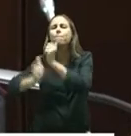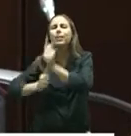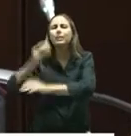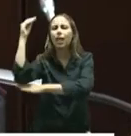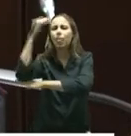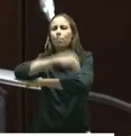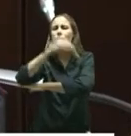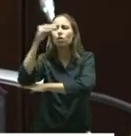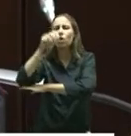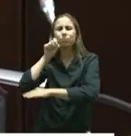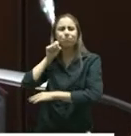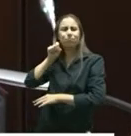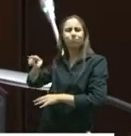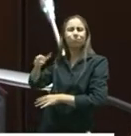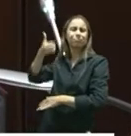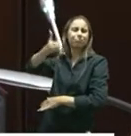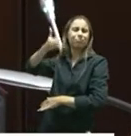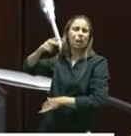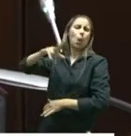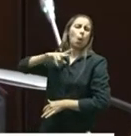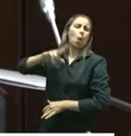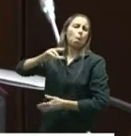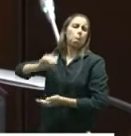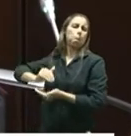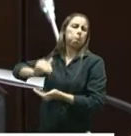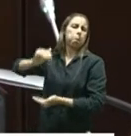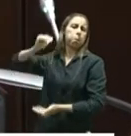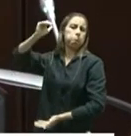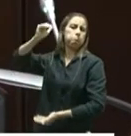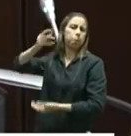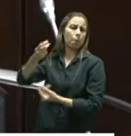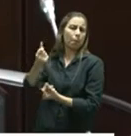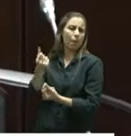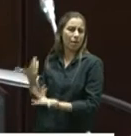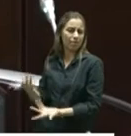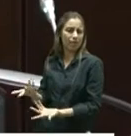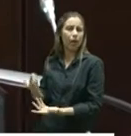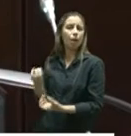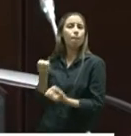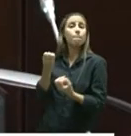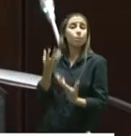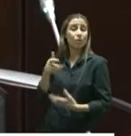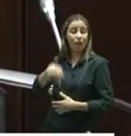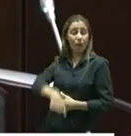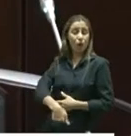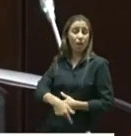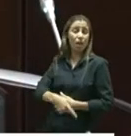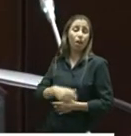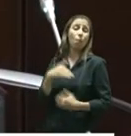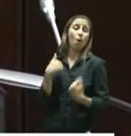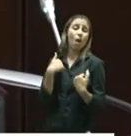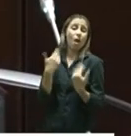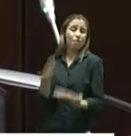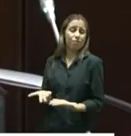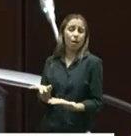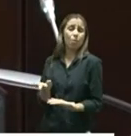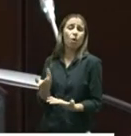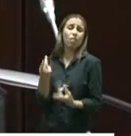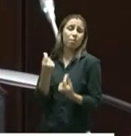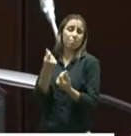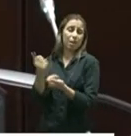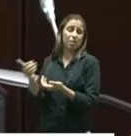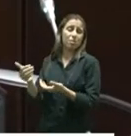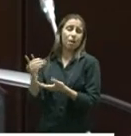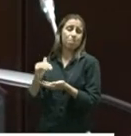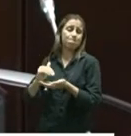llenando de plata más ahora que encima la devaluación lo favoreció y que a la provincia también la favoreció en los ingresos O me equivoco